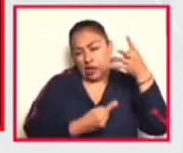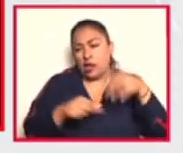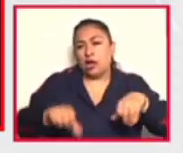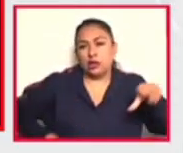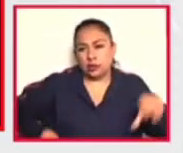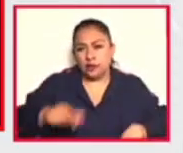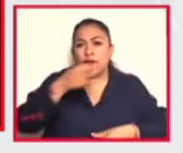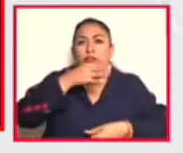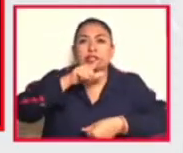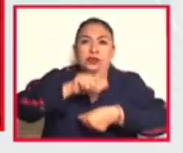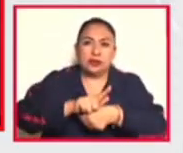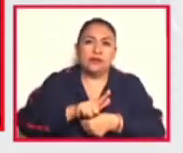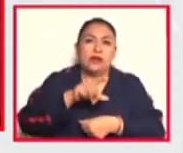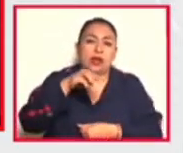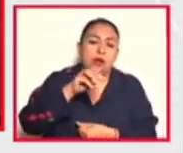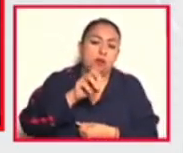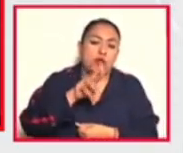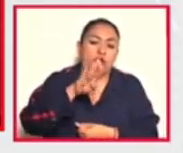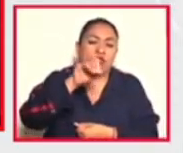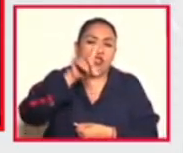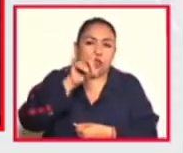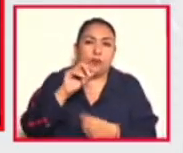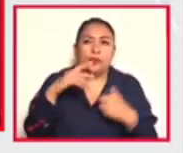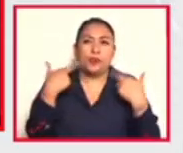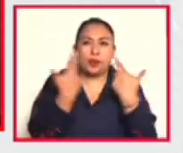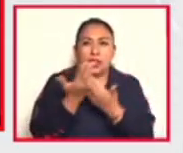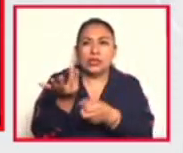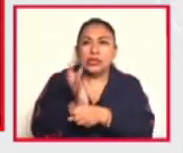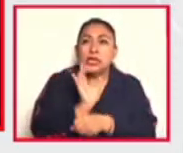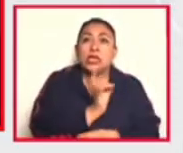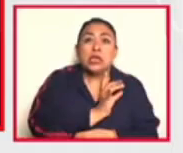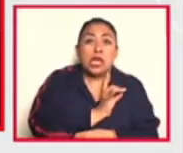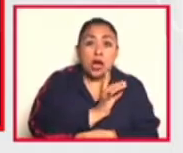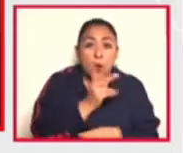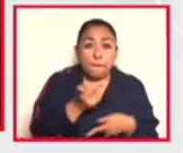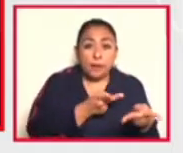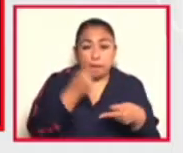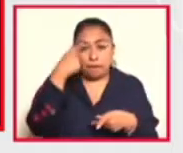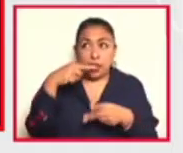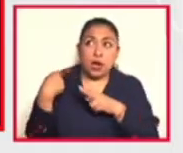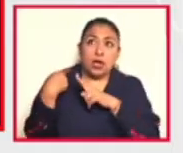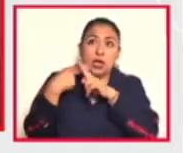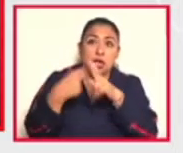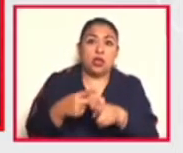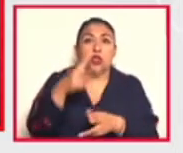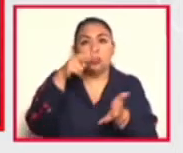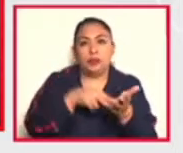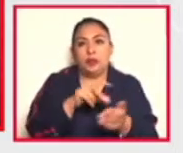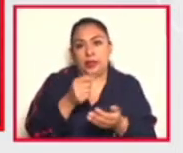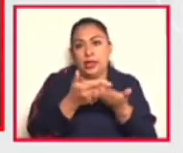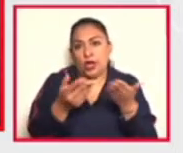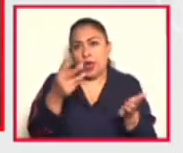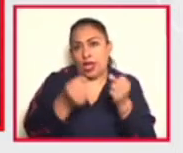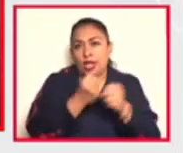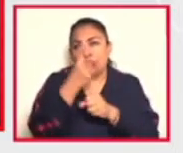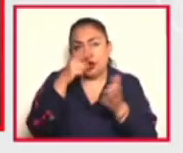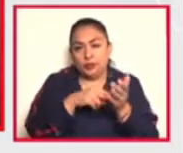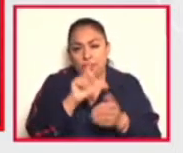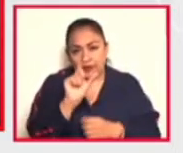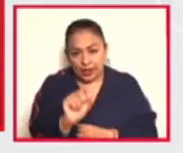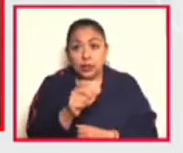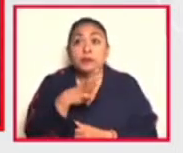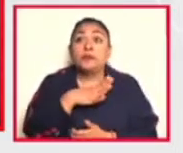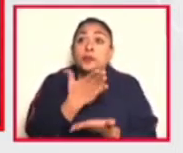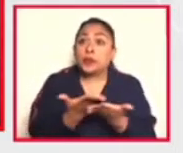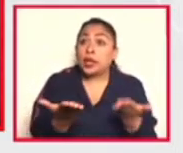Festival Mórbido, el encuentro cinematográfico de terror, preparó para su edición 2020. Este año Mórbido ataca